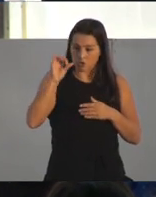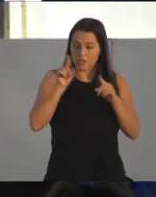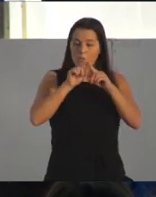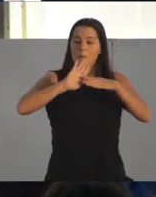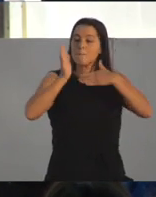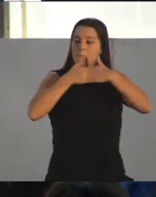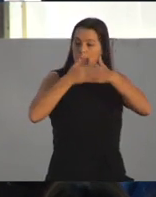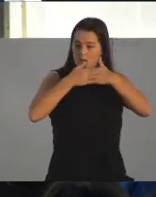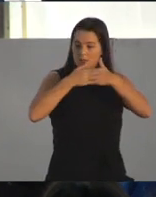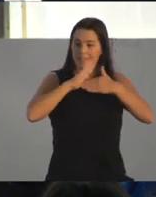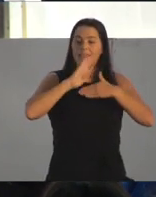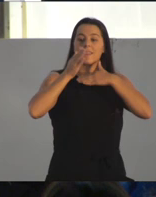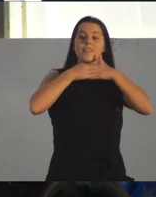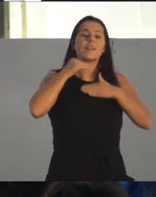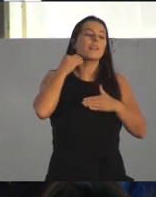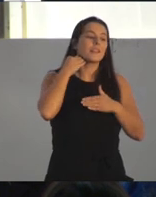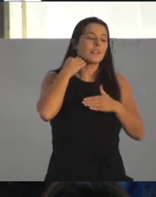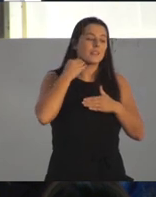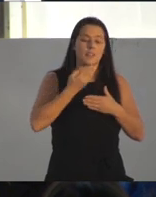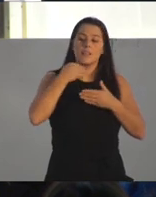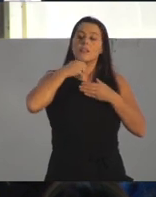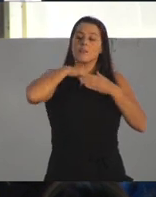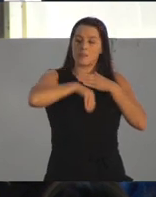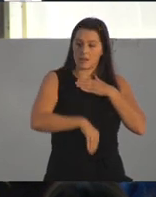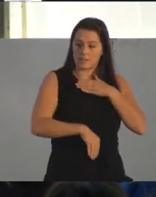Una coordinación excepcional.